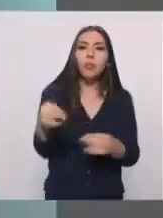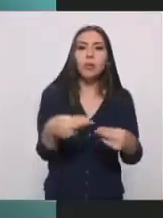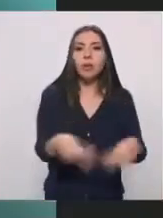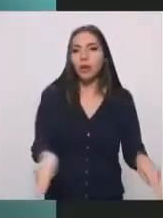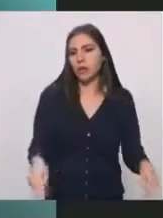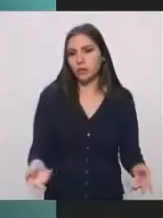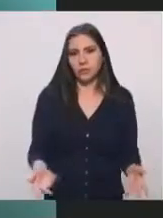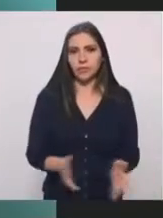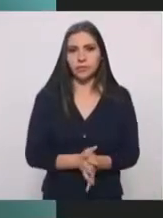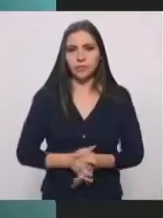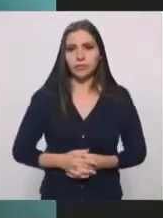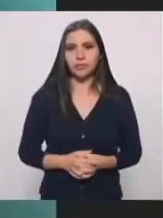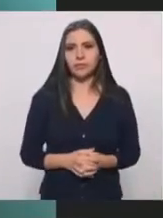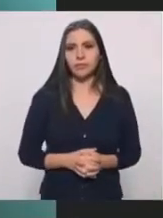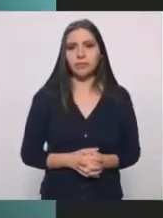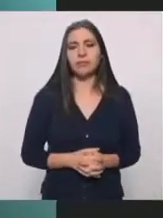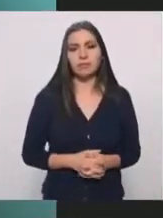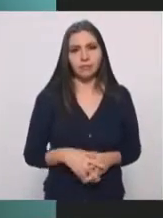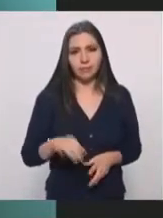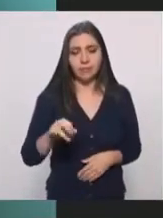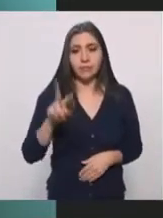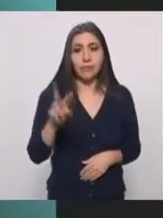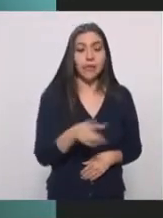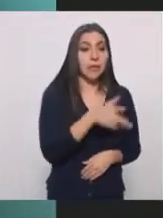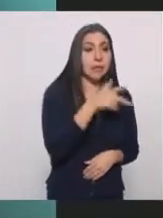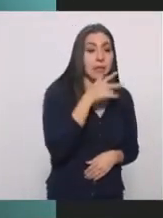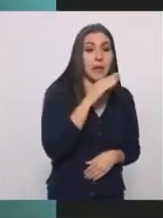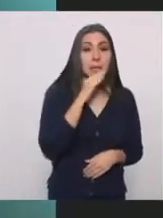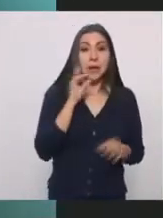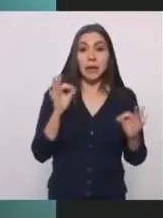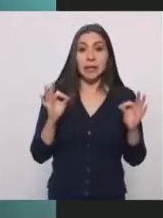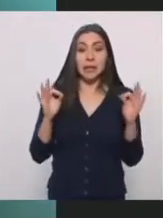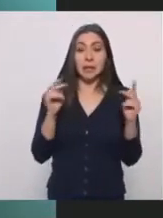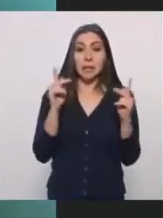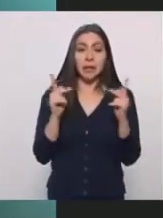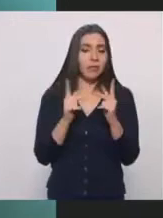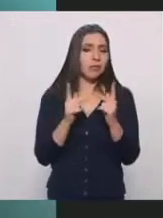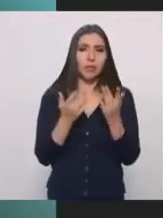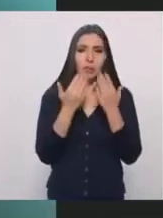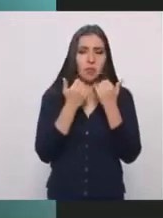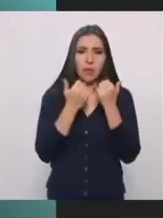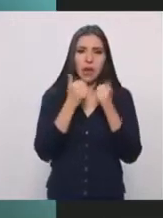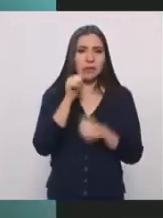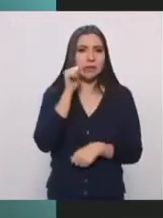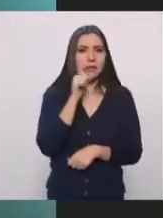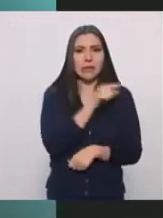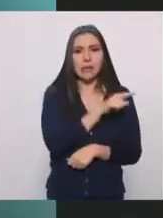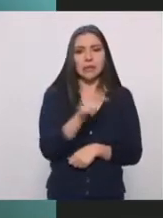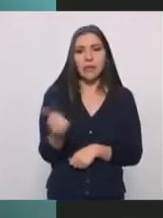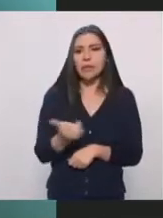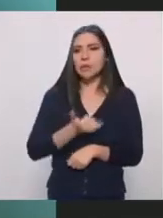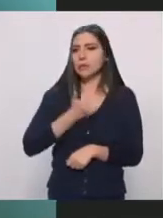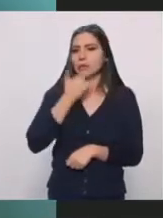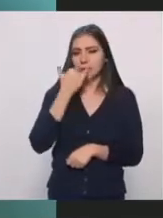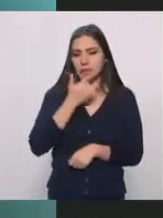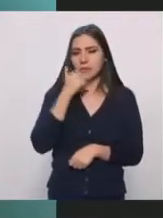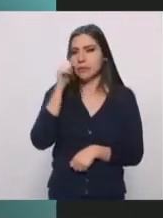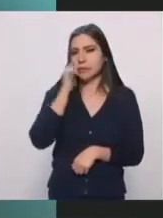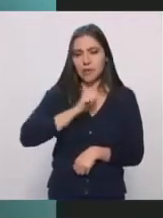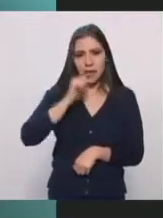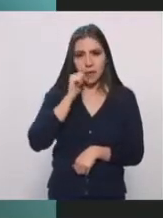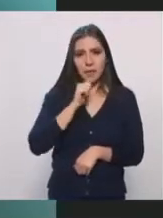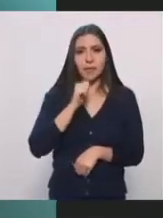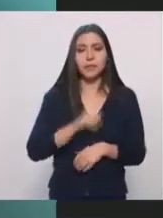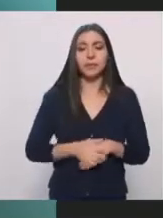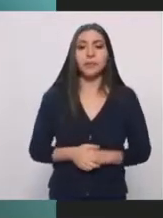padres perfectos, no lo somos, siempre nos vamos a equivocar. Aunque nosotros